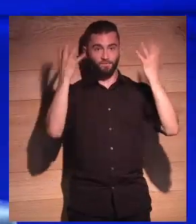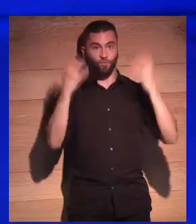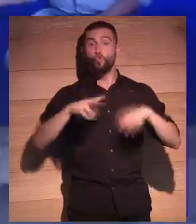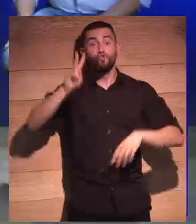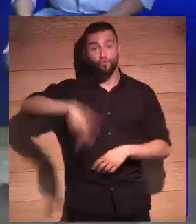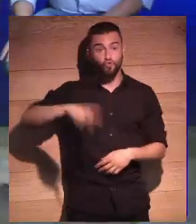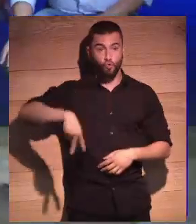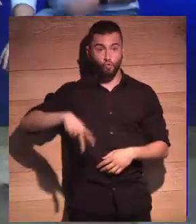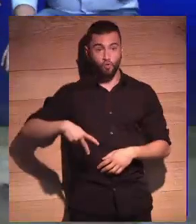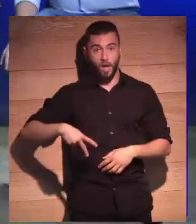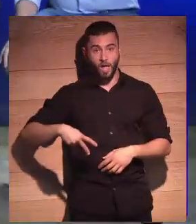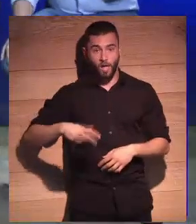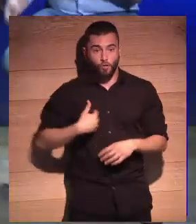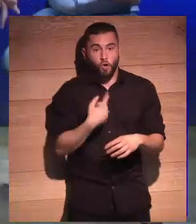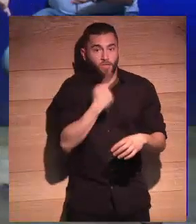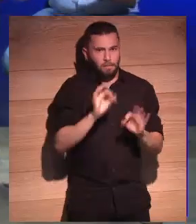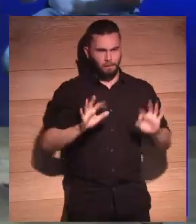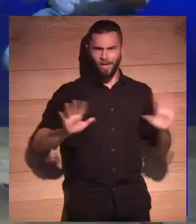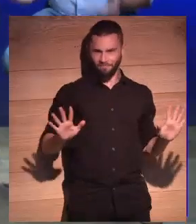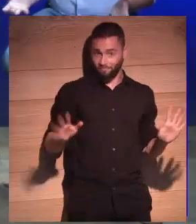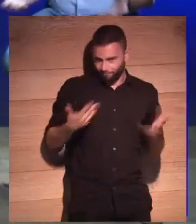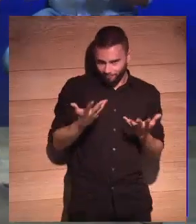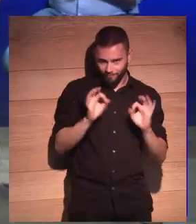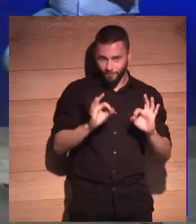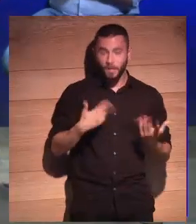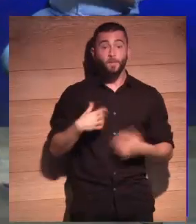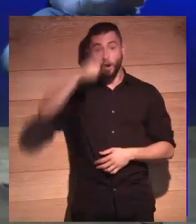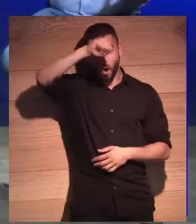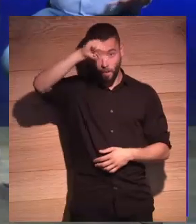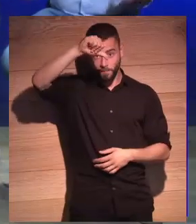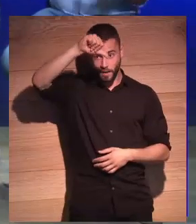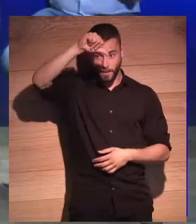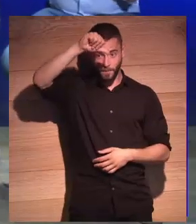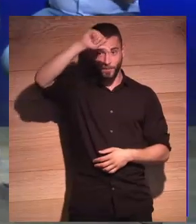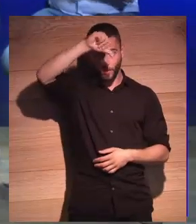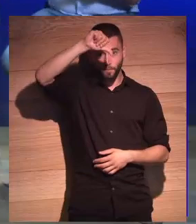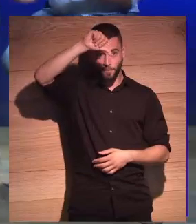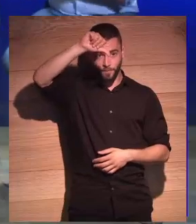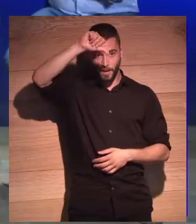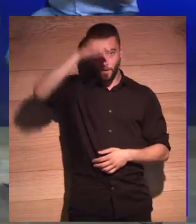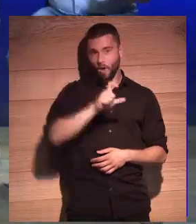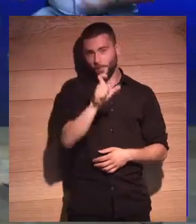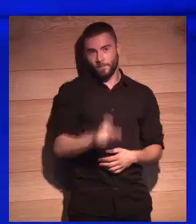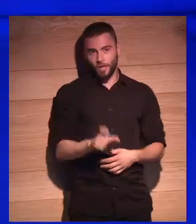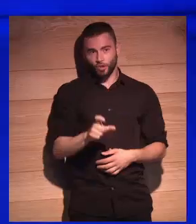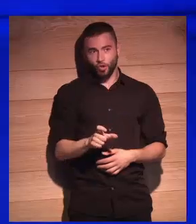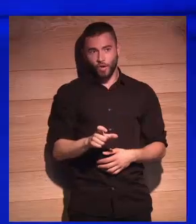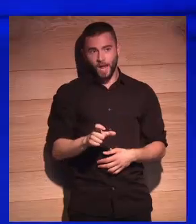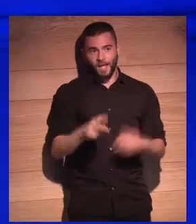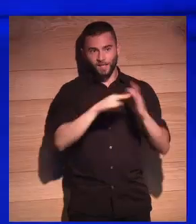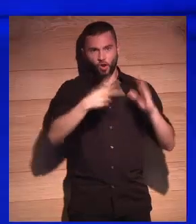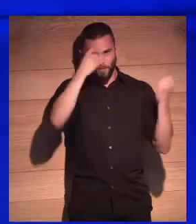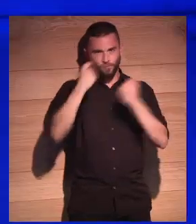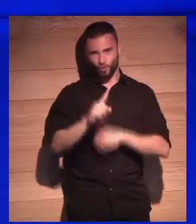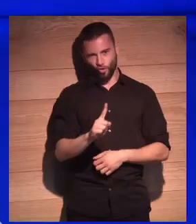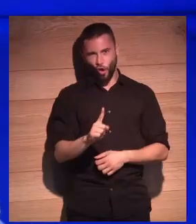sin ánimo de decir nada, pero que sí que lo veías que el hombre no era una persona que de tecnología se le